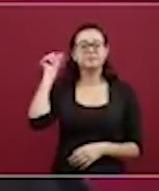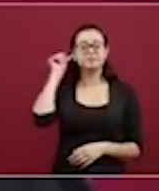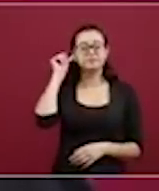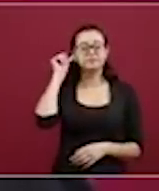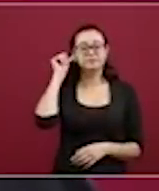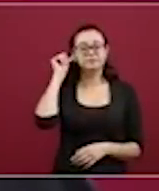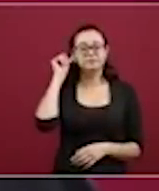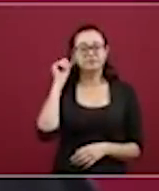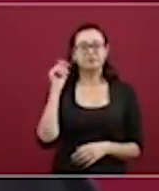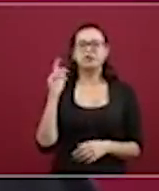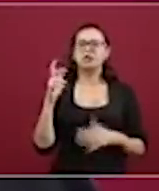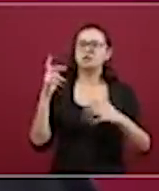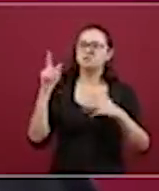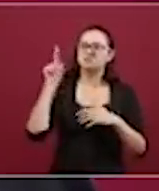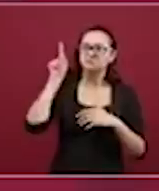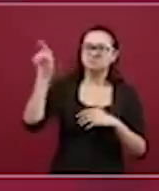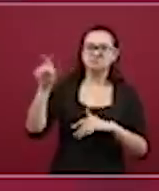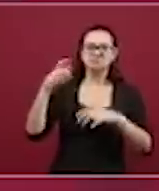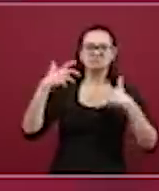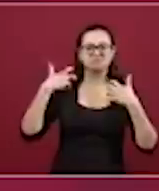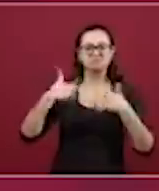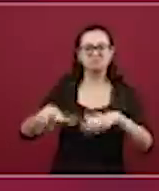manifestaron maestros